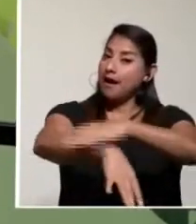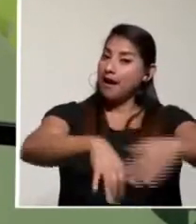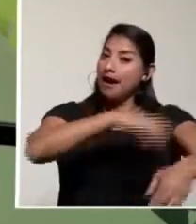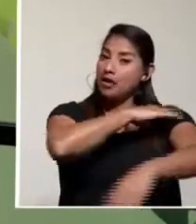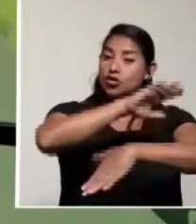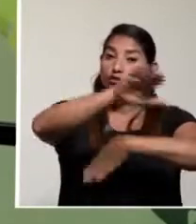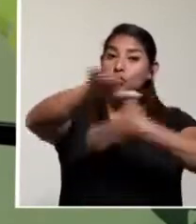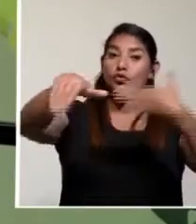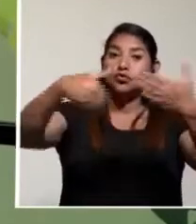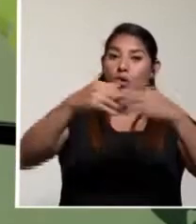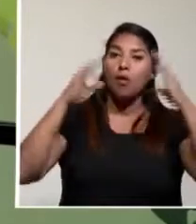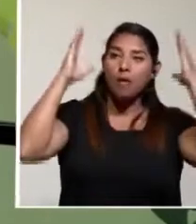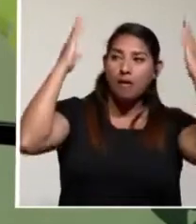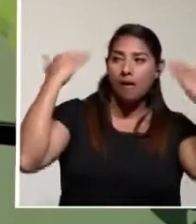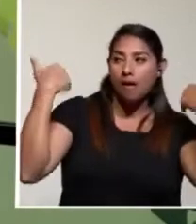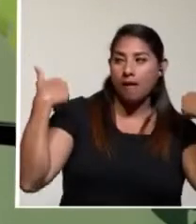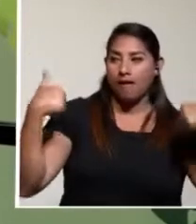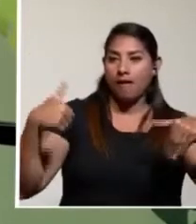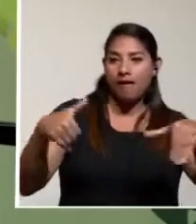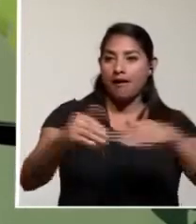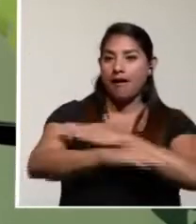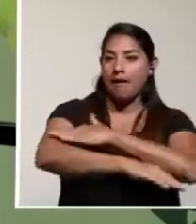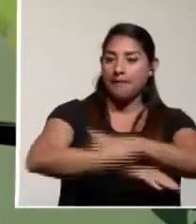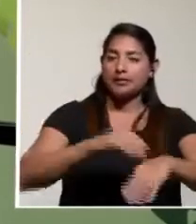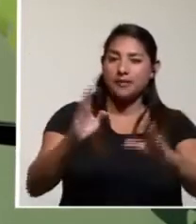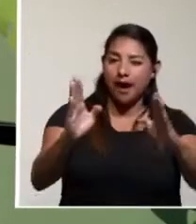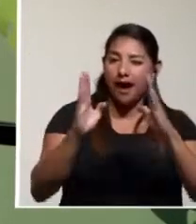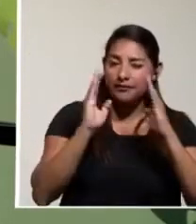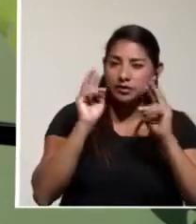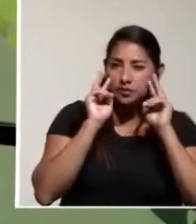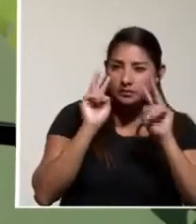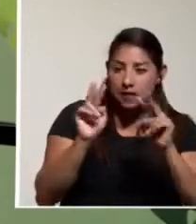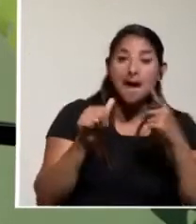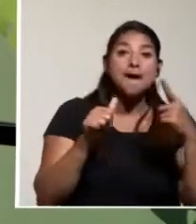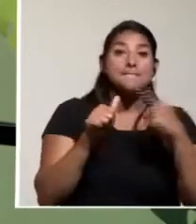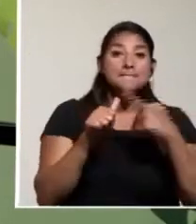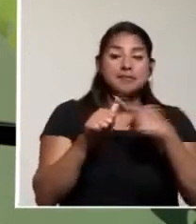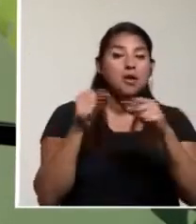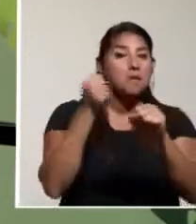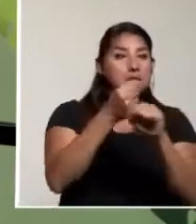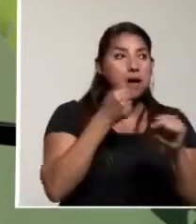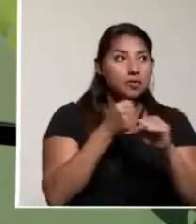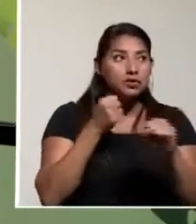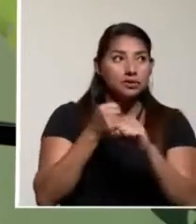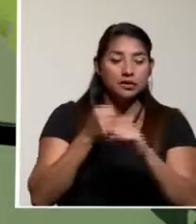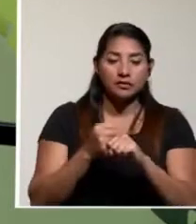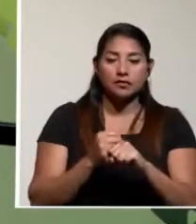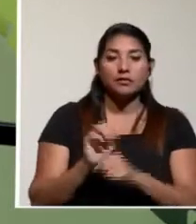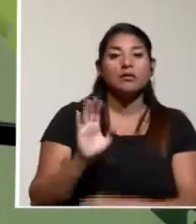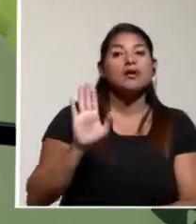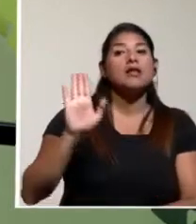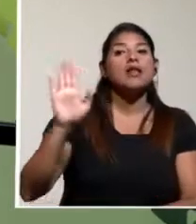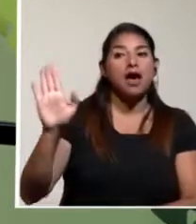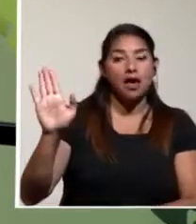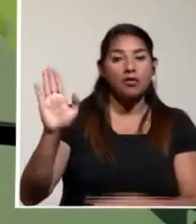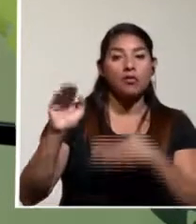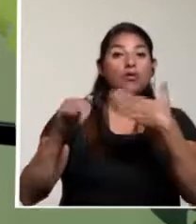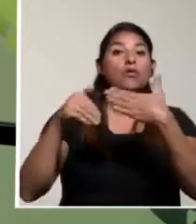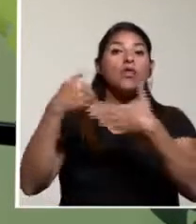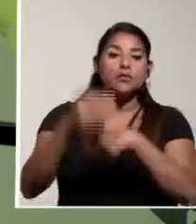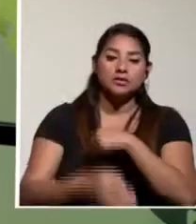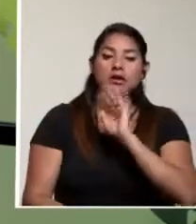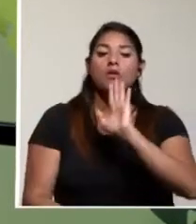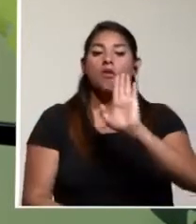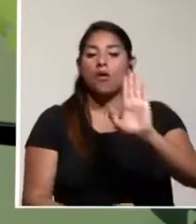y todas las partes del brazo. Quiero que pongan mucha atención porque primero vamos a trabajar un lado, luego